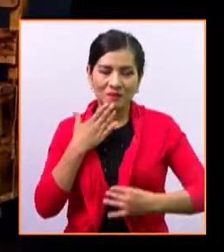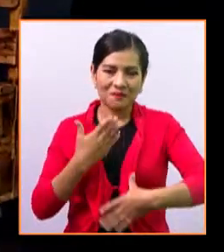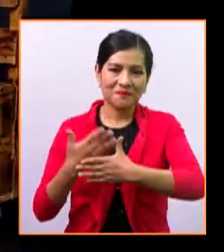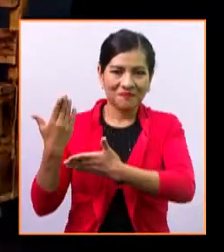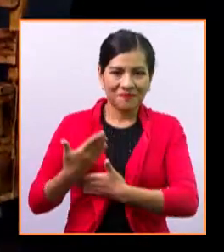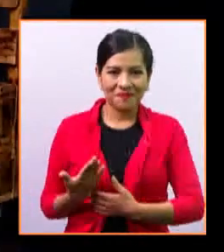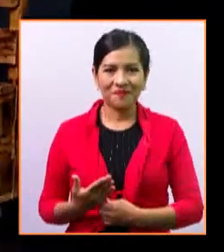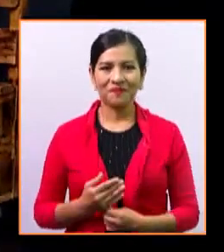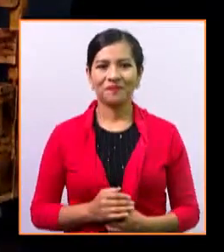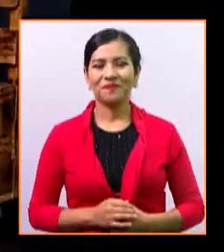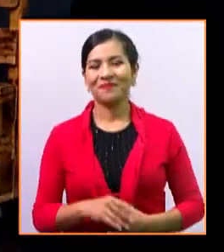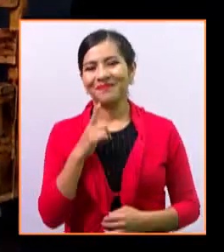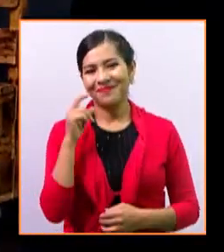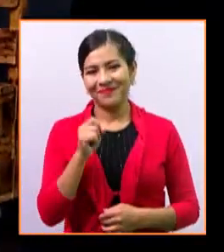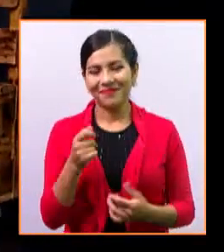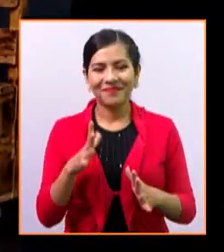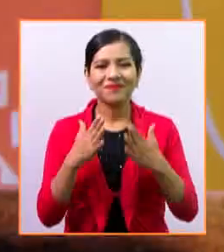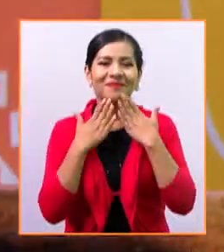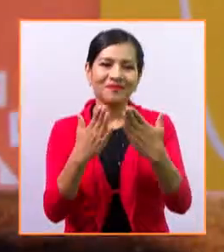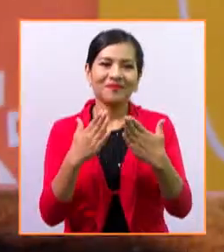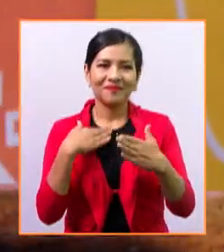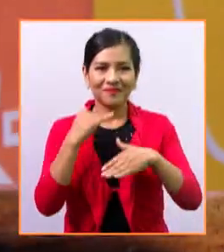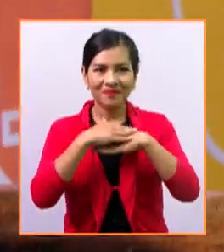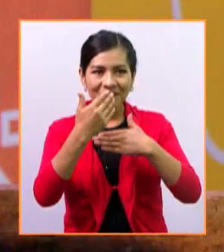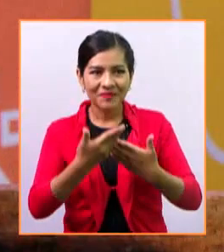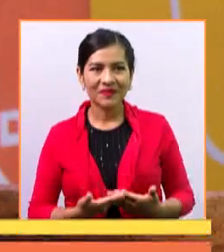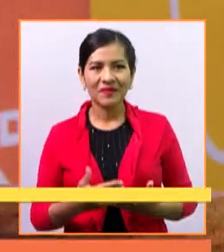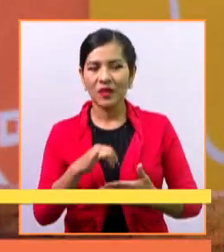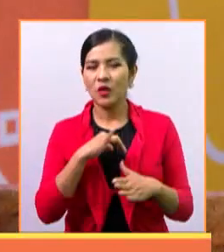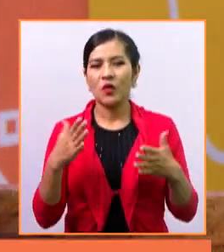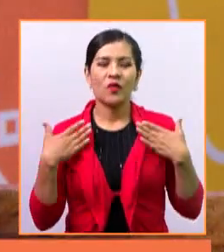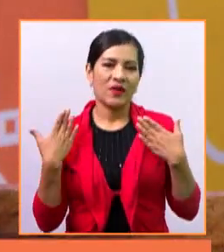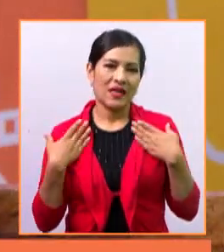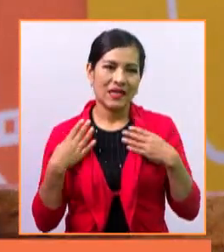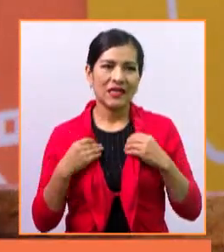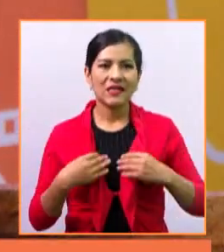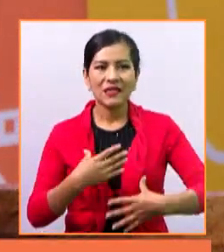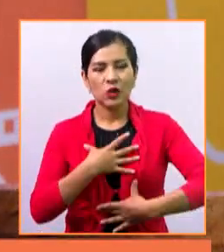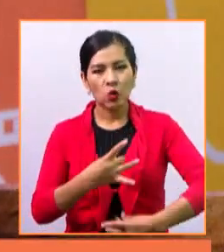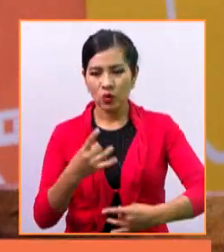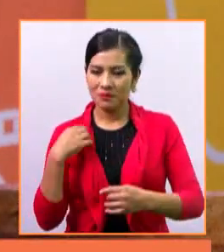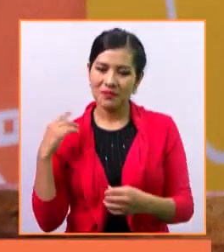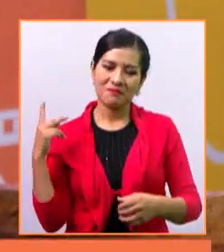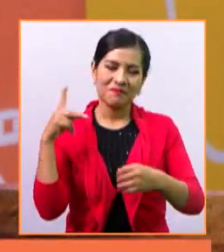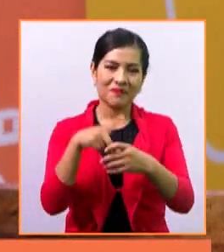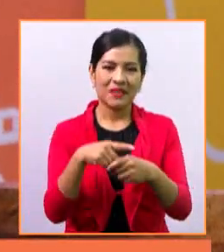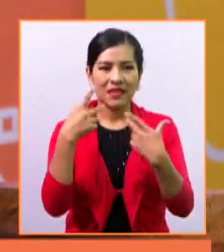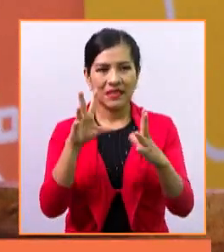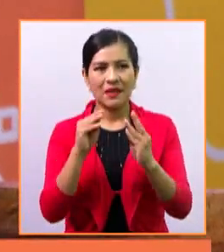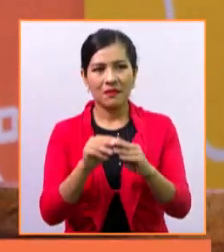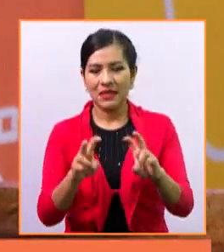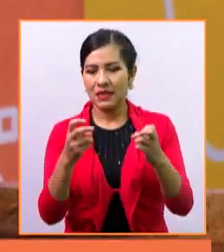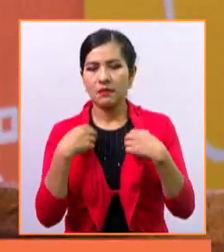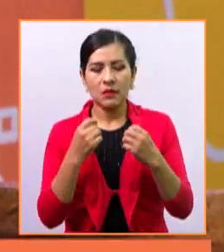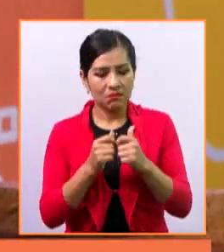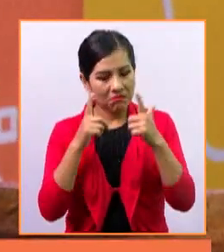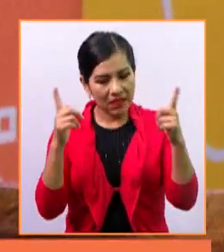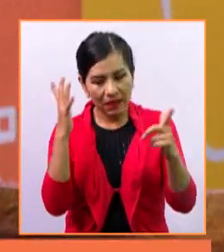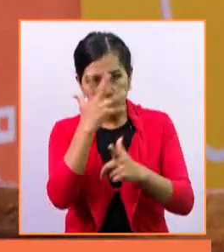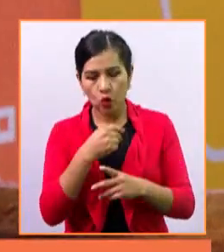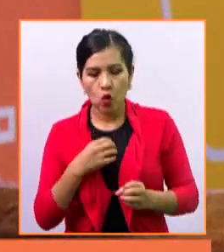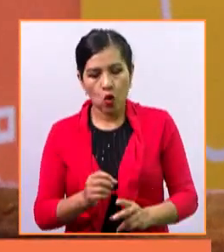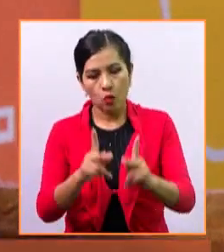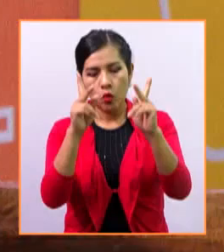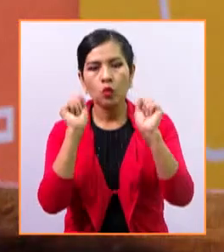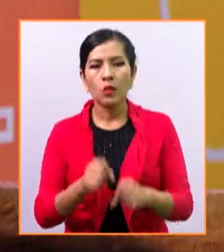Susana. Muchas gracias siempre por la invitación y darnos cobertura a la prensa boliviana, ¿no? Esta es una gran oportunidad para hablar